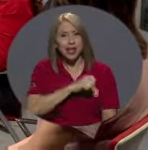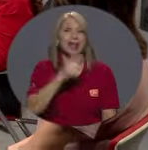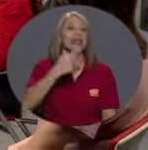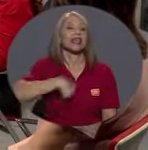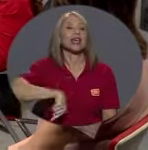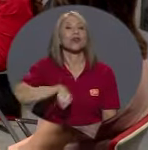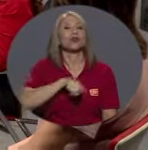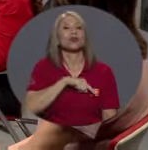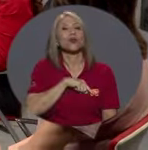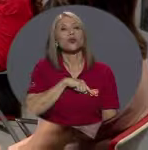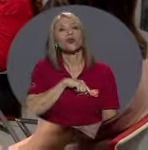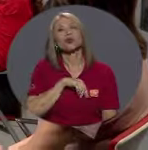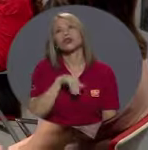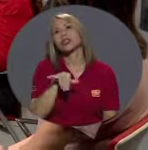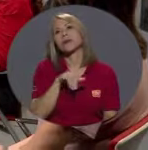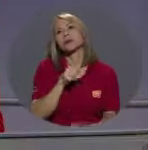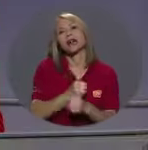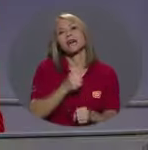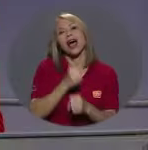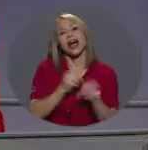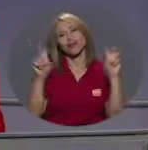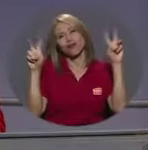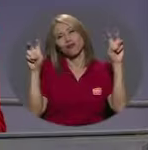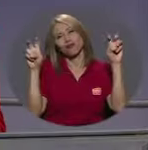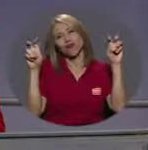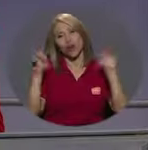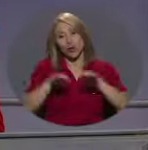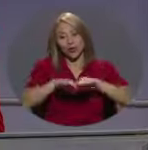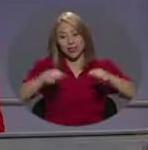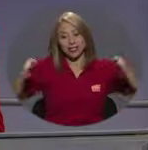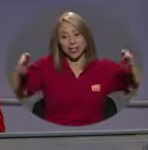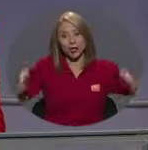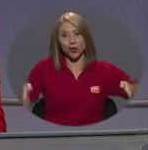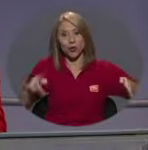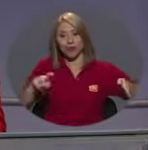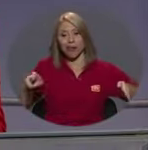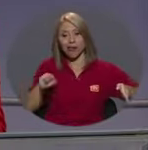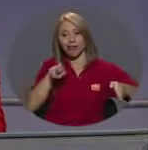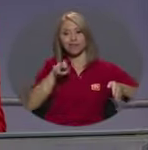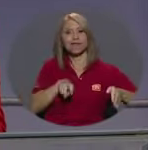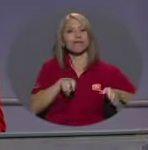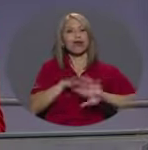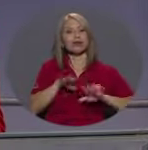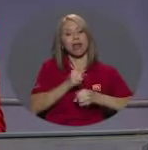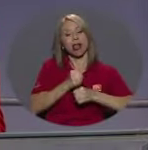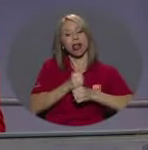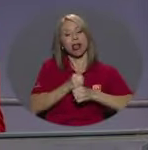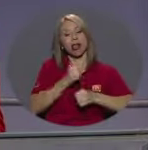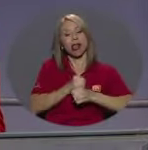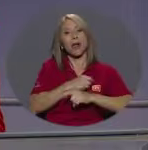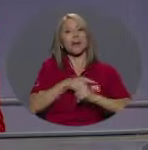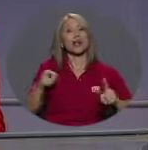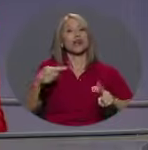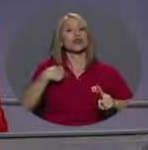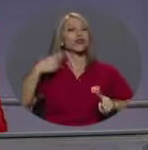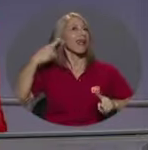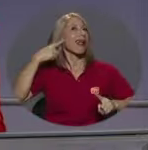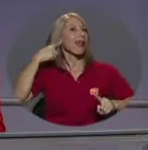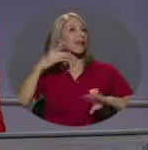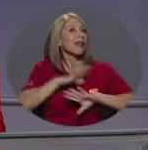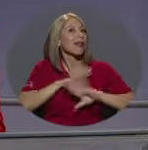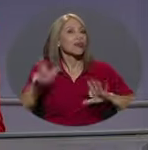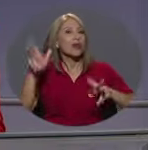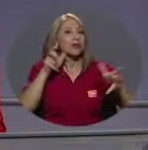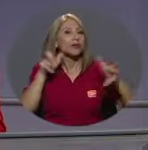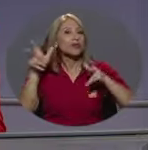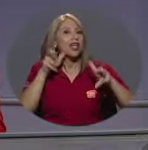nosotros hemos venido como funcionando detrás de un escritorio, por decirlo de alguna manera. No escuchábamos cuál era el clamor